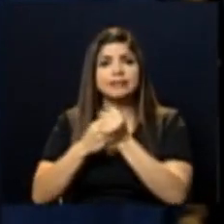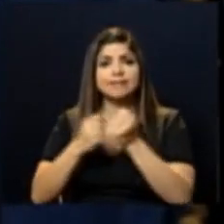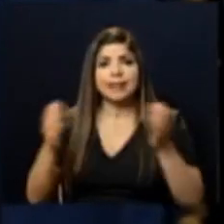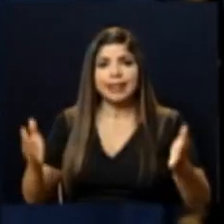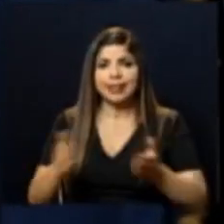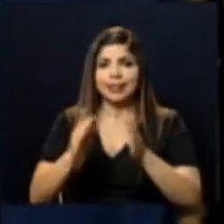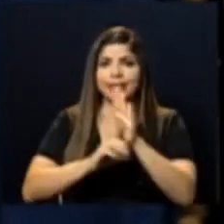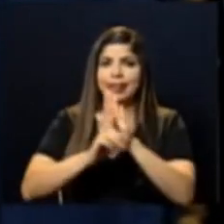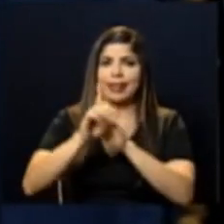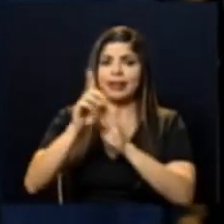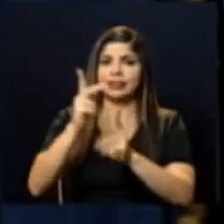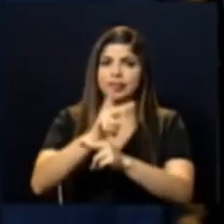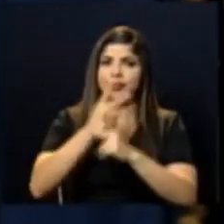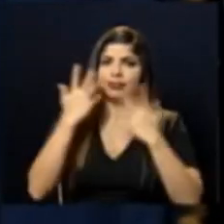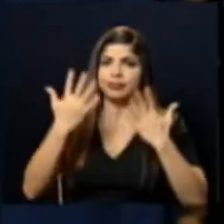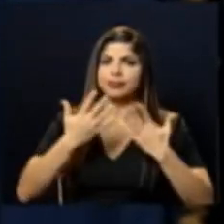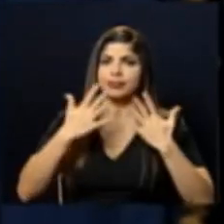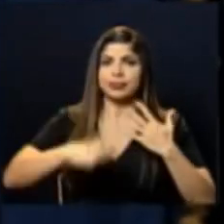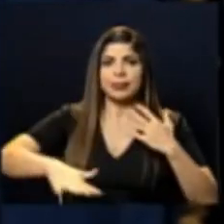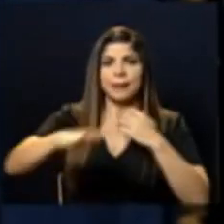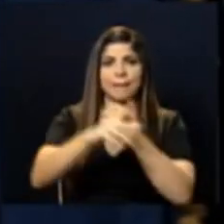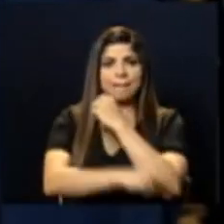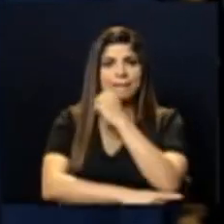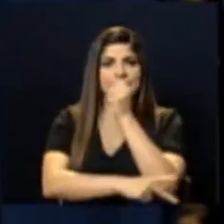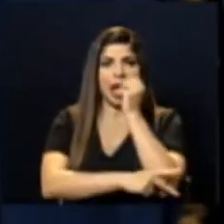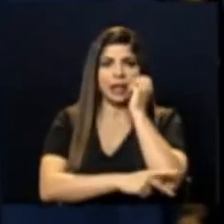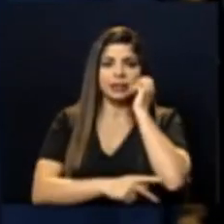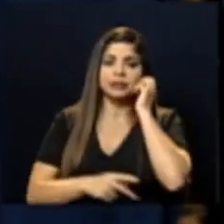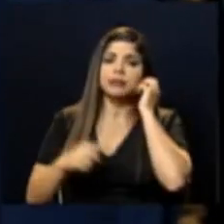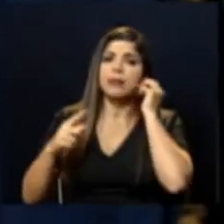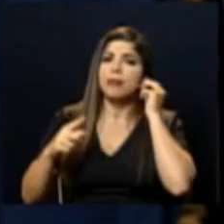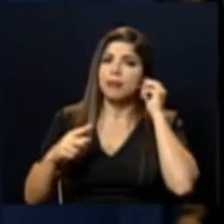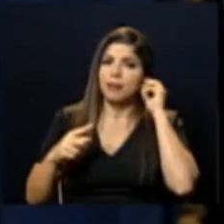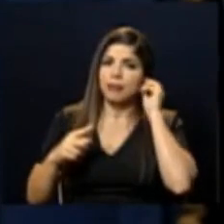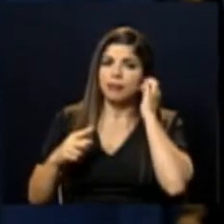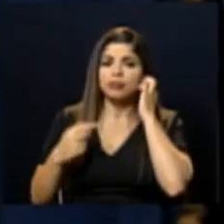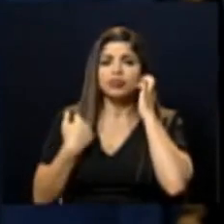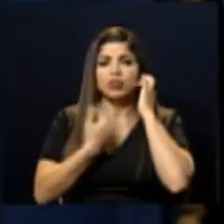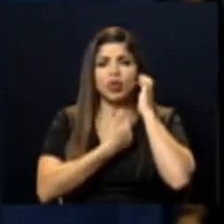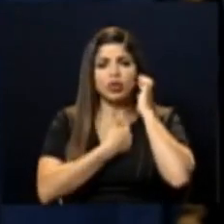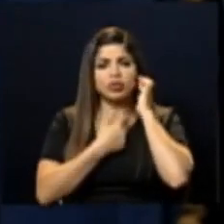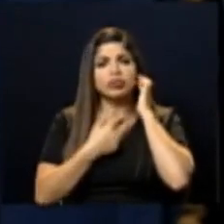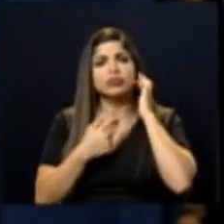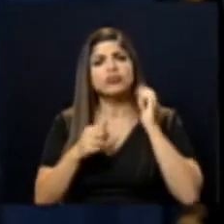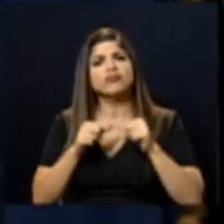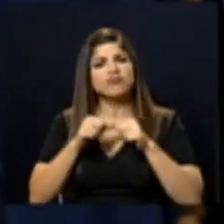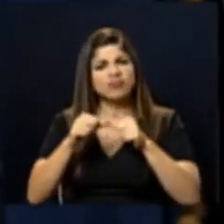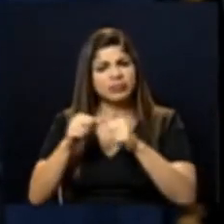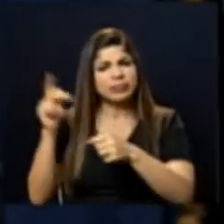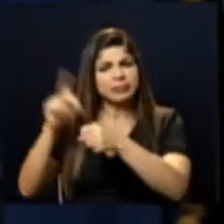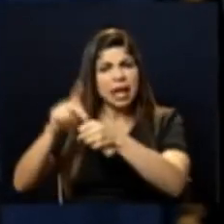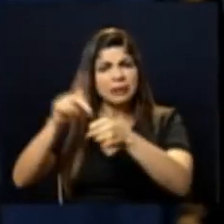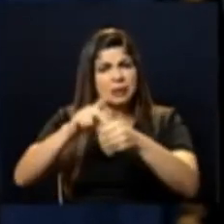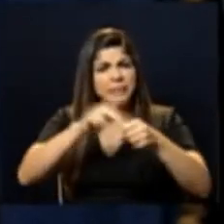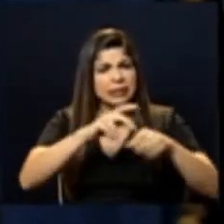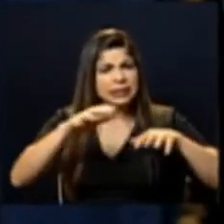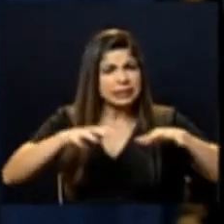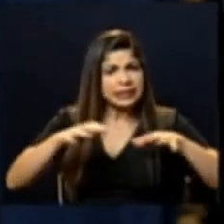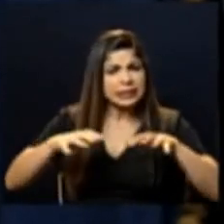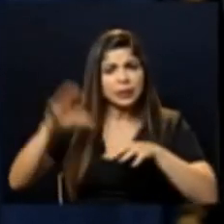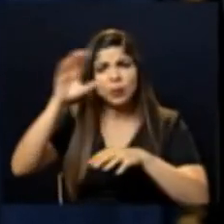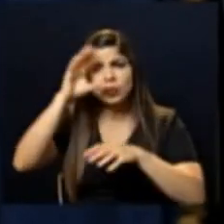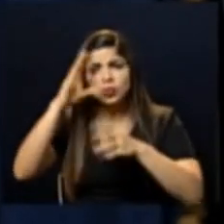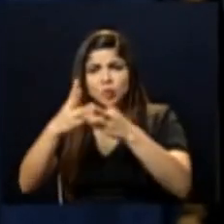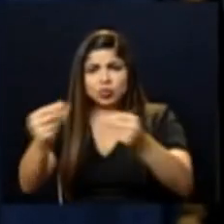desarrollo sostenible de nuestro país. Mantendremos nuestra participación activa para procurar rutas